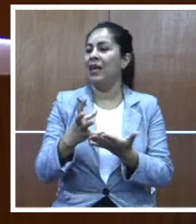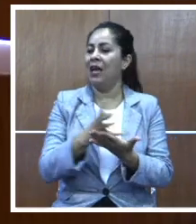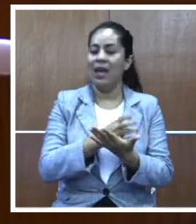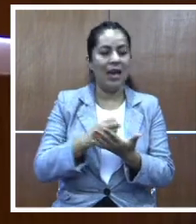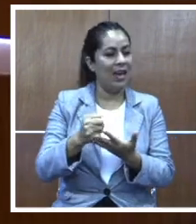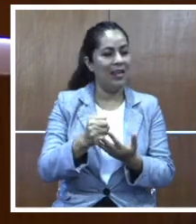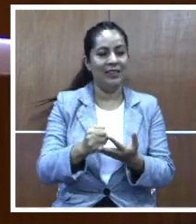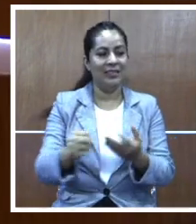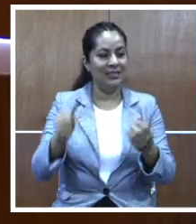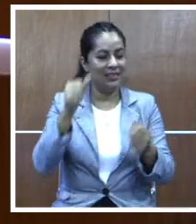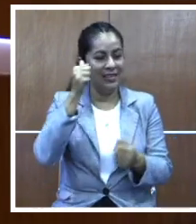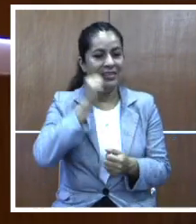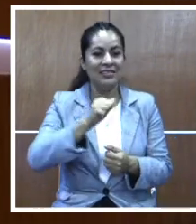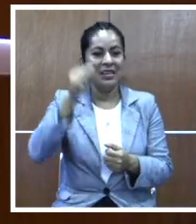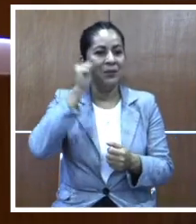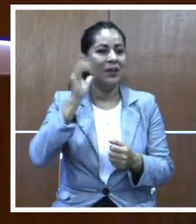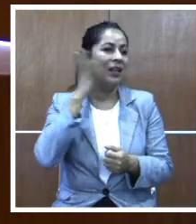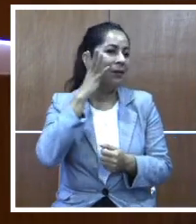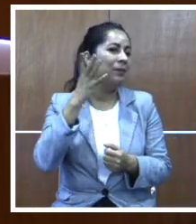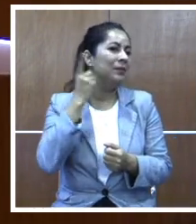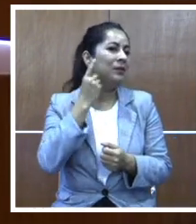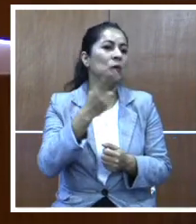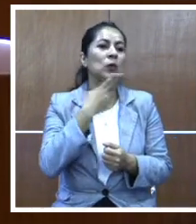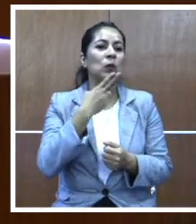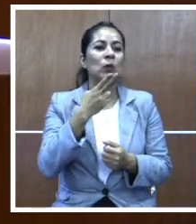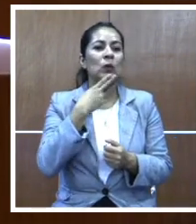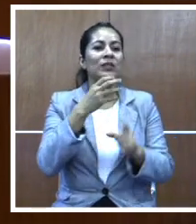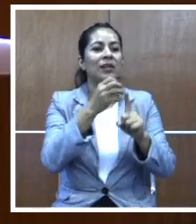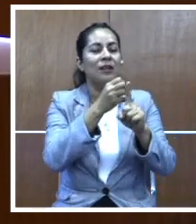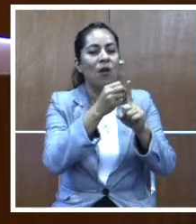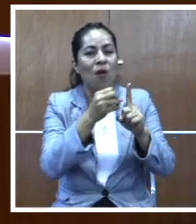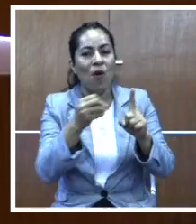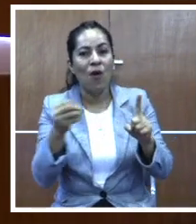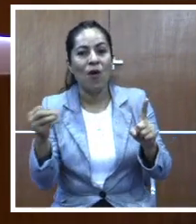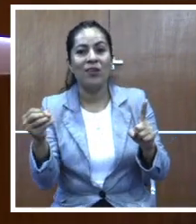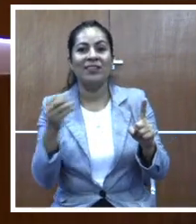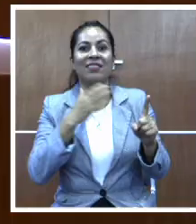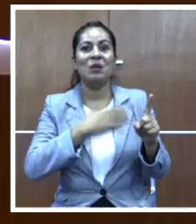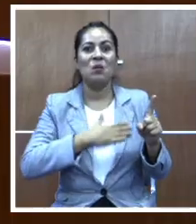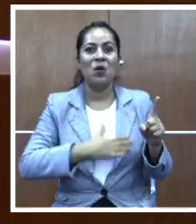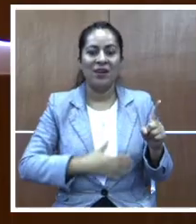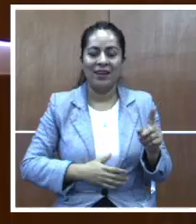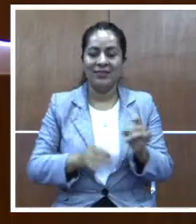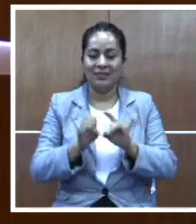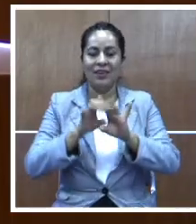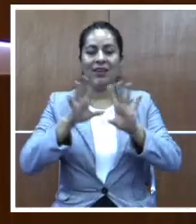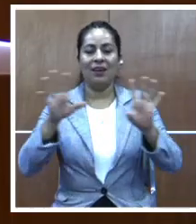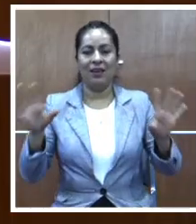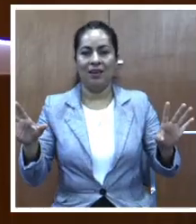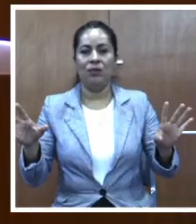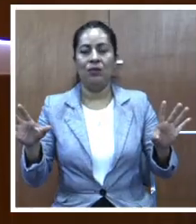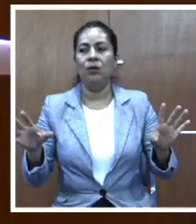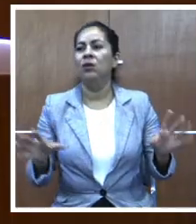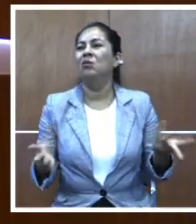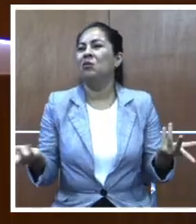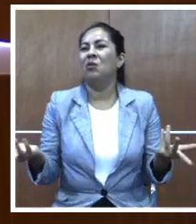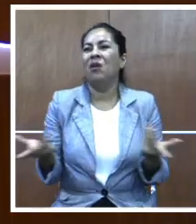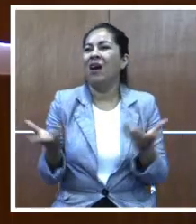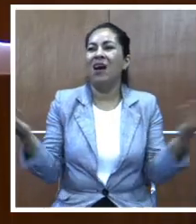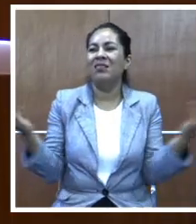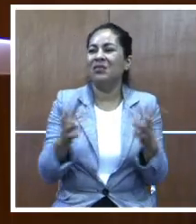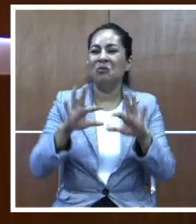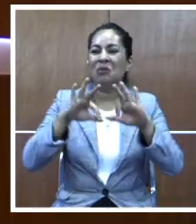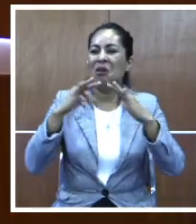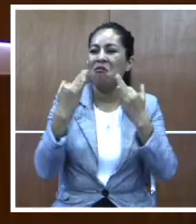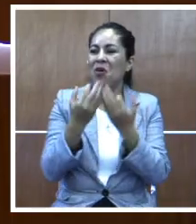que el Congreso funcione de manera ordenada, democrática y transparente, no convertirse en instrumento